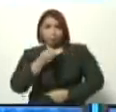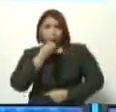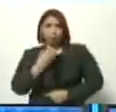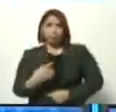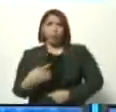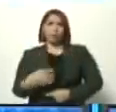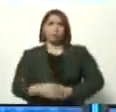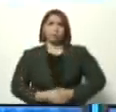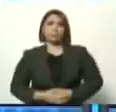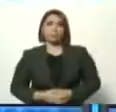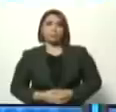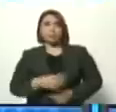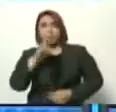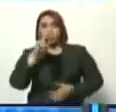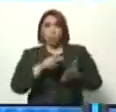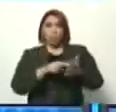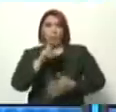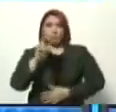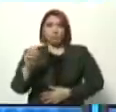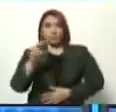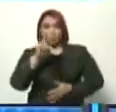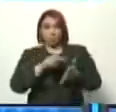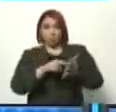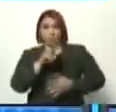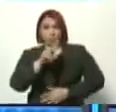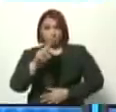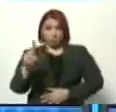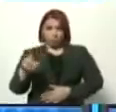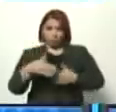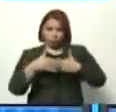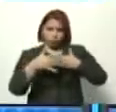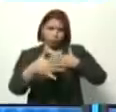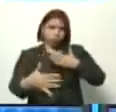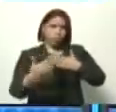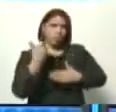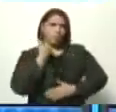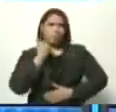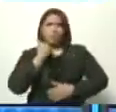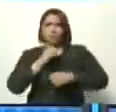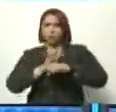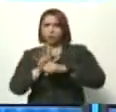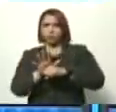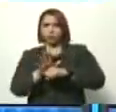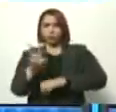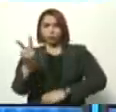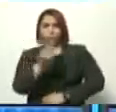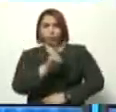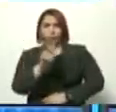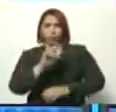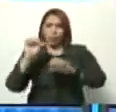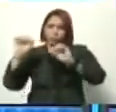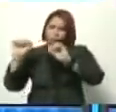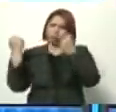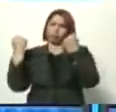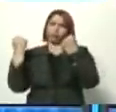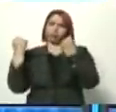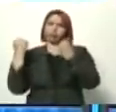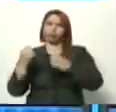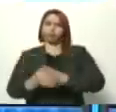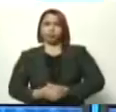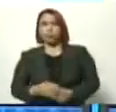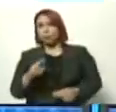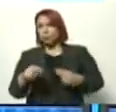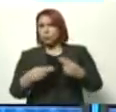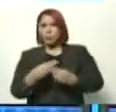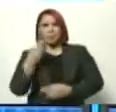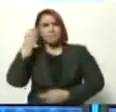año 2020 y 2021 transcurrió en pandemia. La Venezuela bloqueada nunca